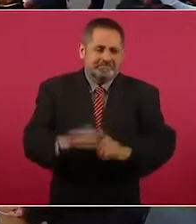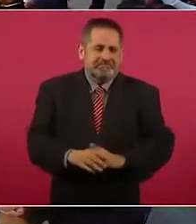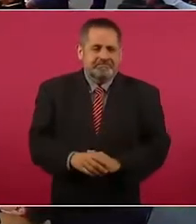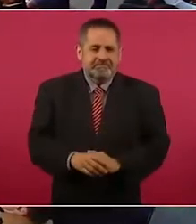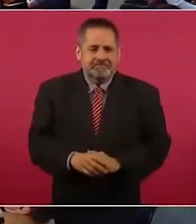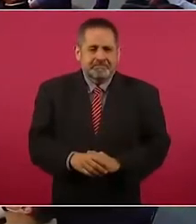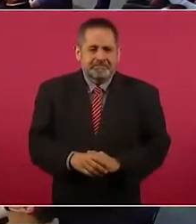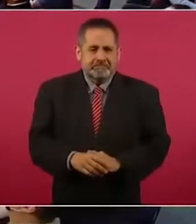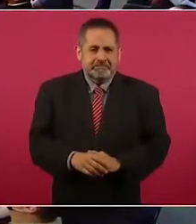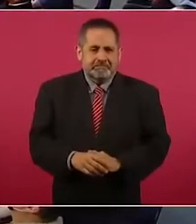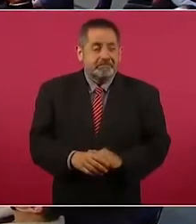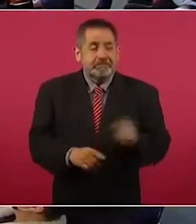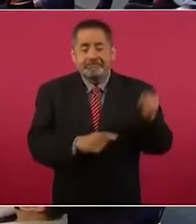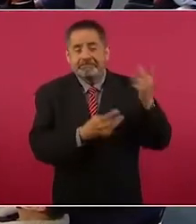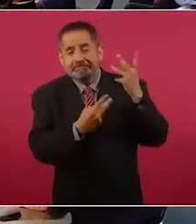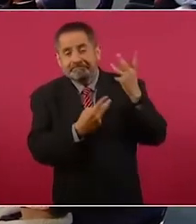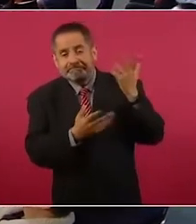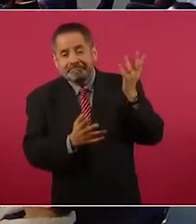Es que